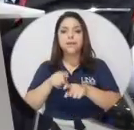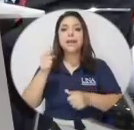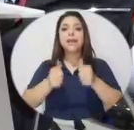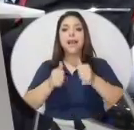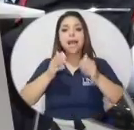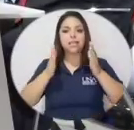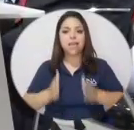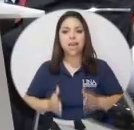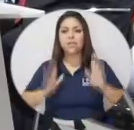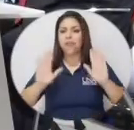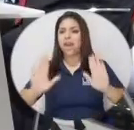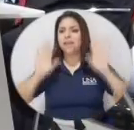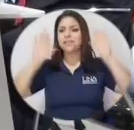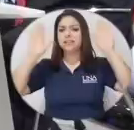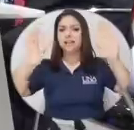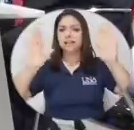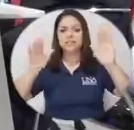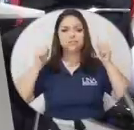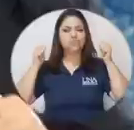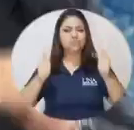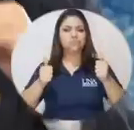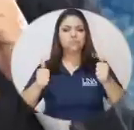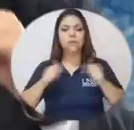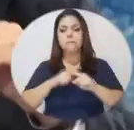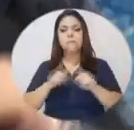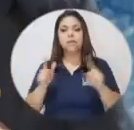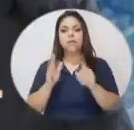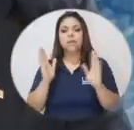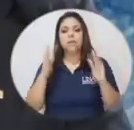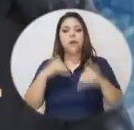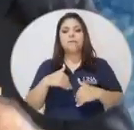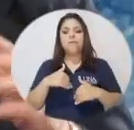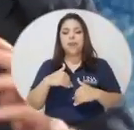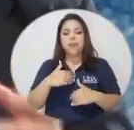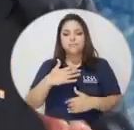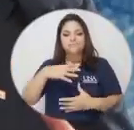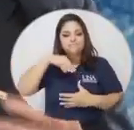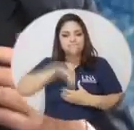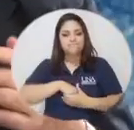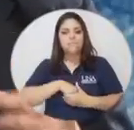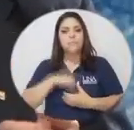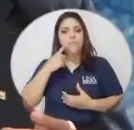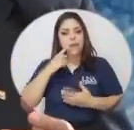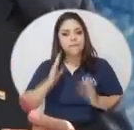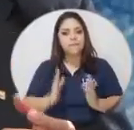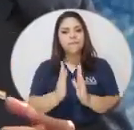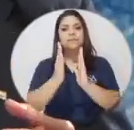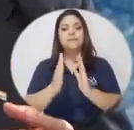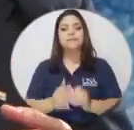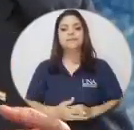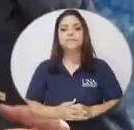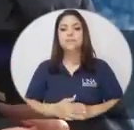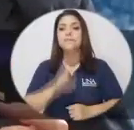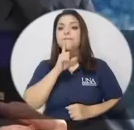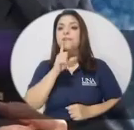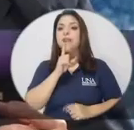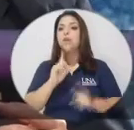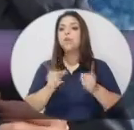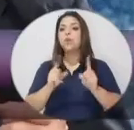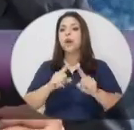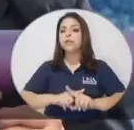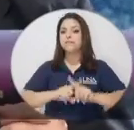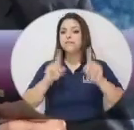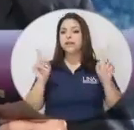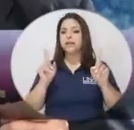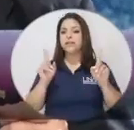Excelentes candidatos, pero no tenían ese elemento para enfrentar a figuras. Ahora, ¿qué habría de diferencia? Yo creo que hay una diferencia de forma y